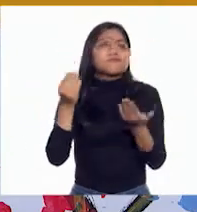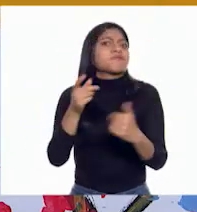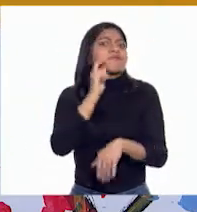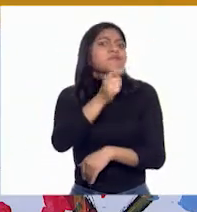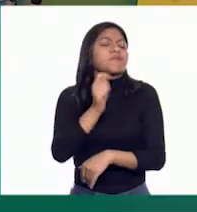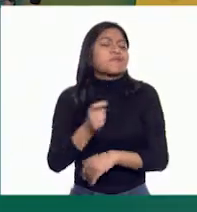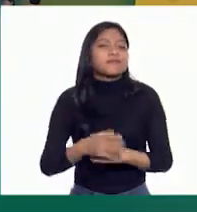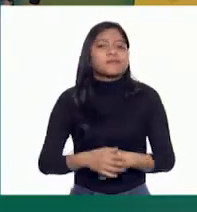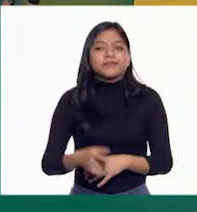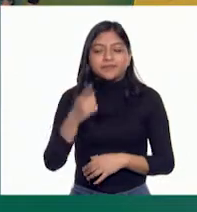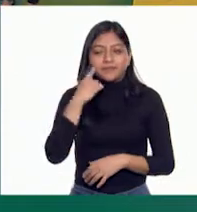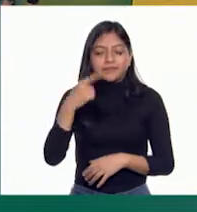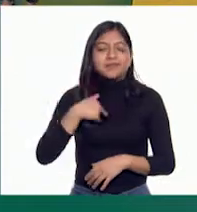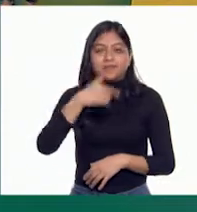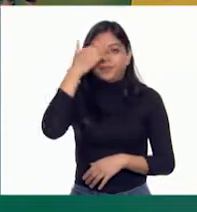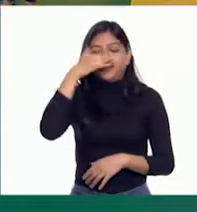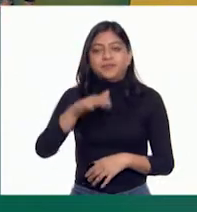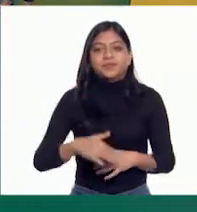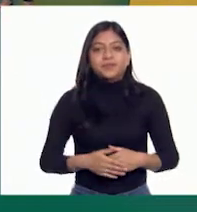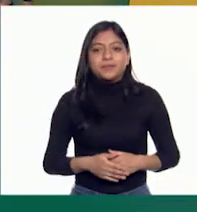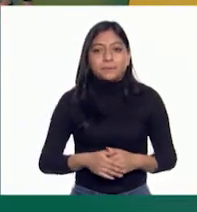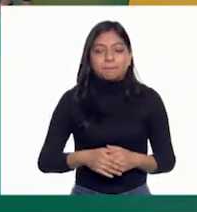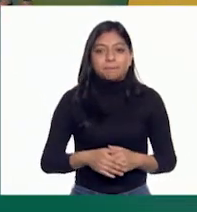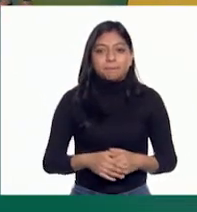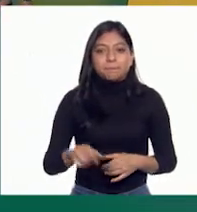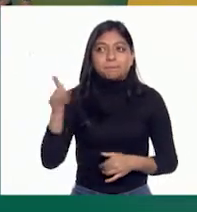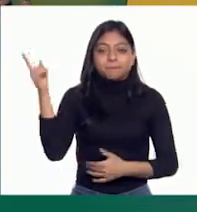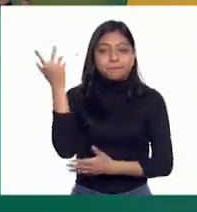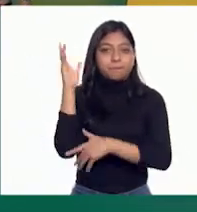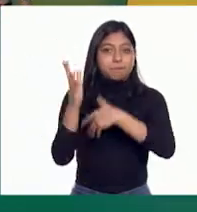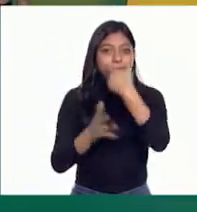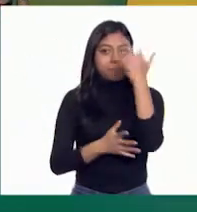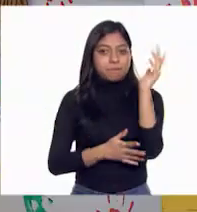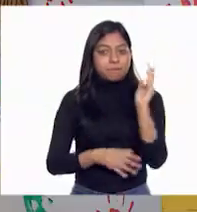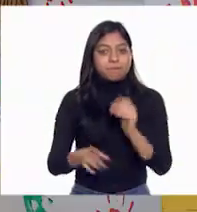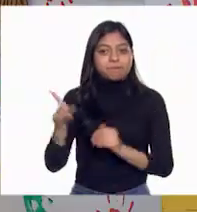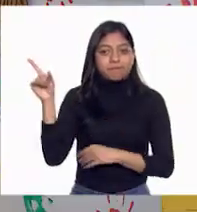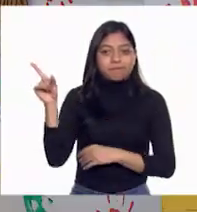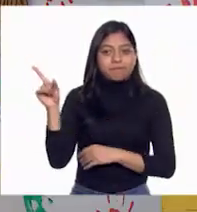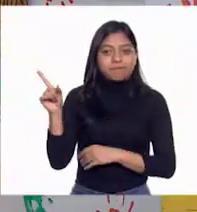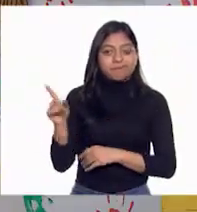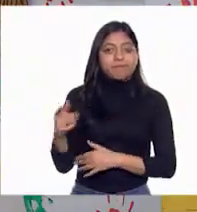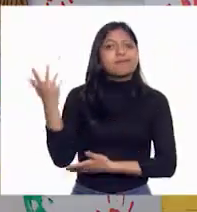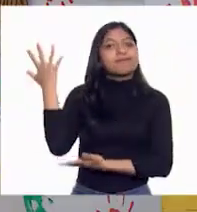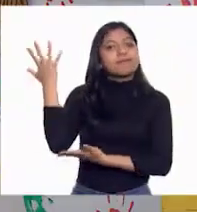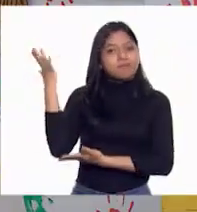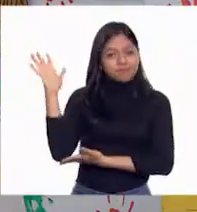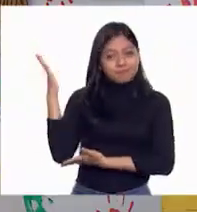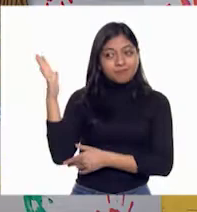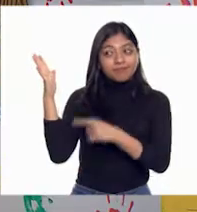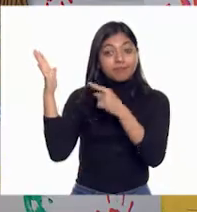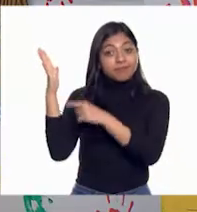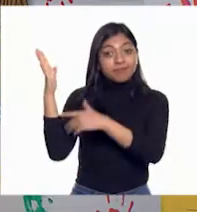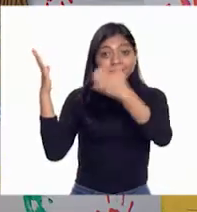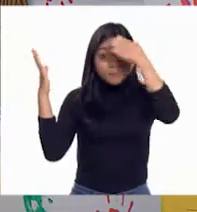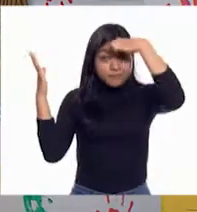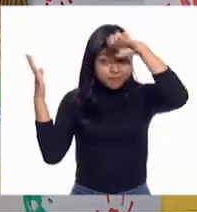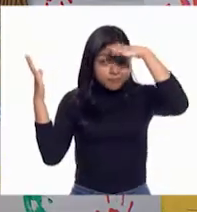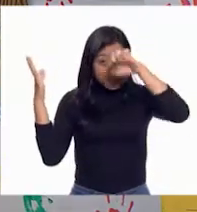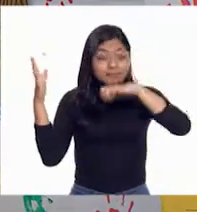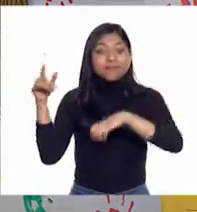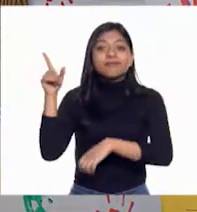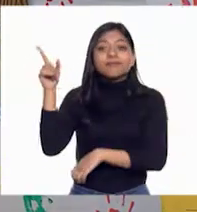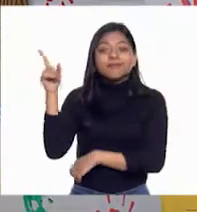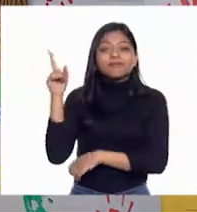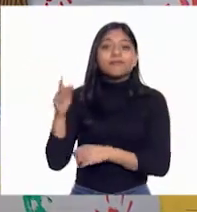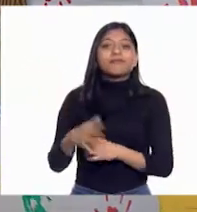Ah, yo sí lo sé. ¿Sí? A ver. En el bosque. ¿Ah? Él es Don Árbol. ¡Oh! Un personaje ¡wow! sabio que